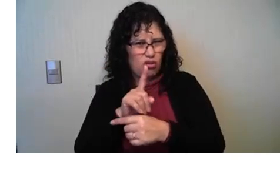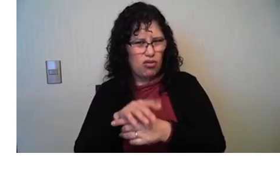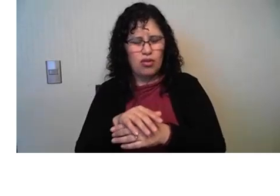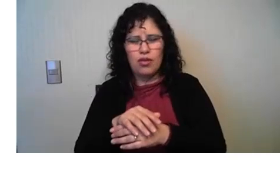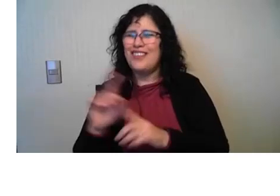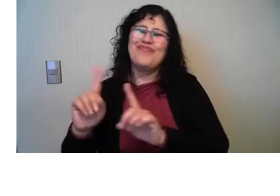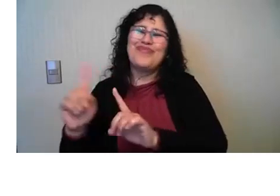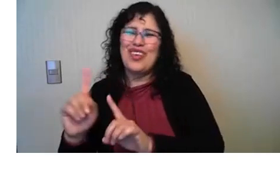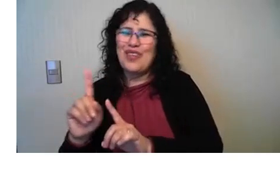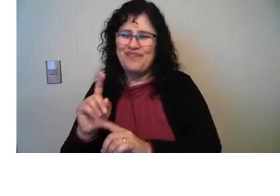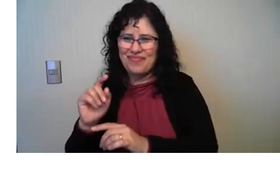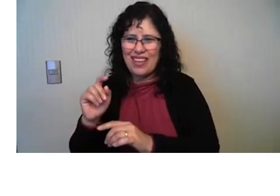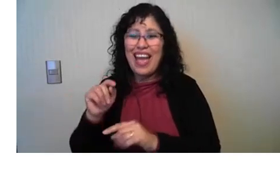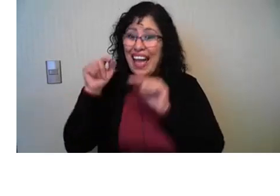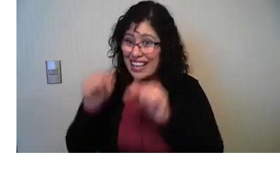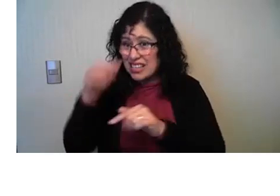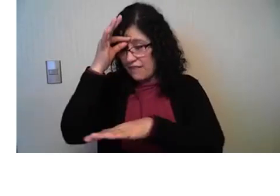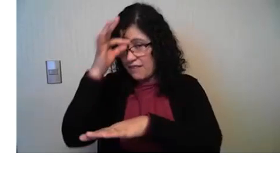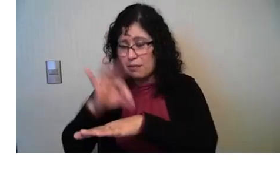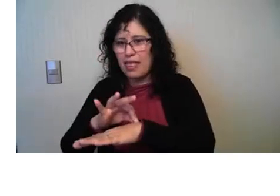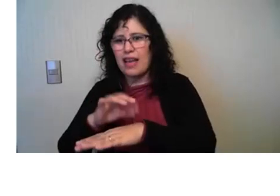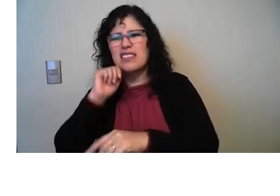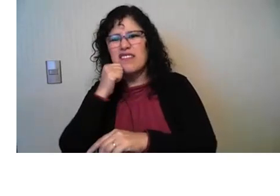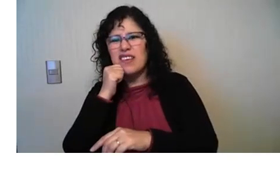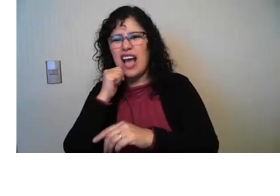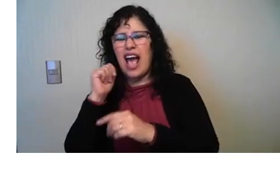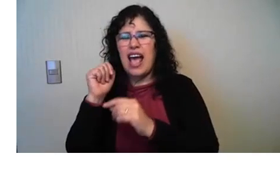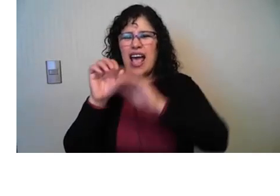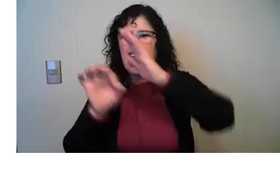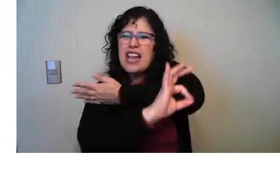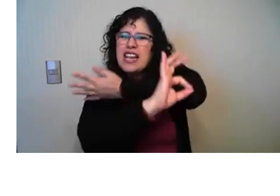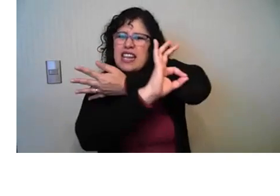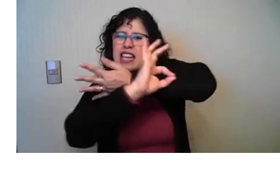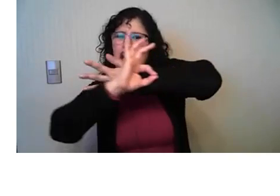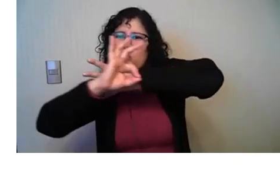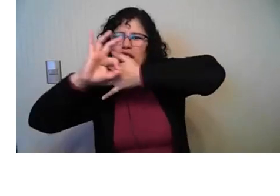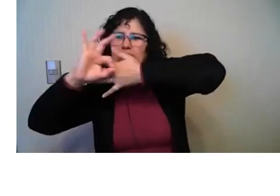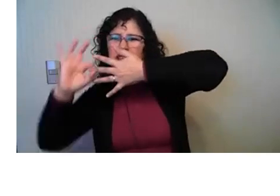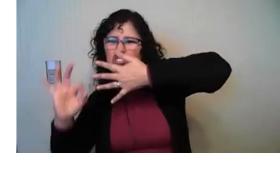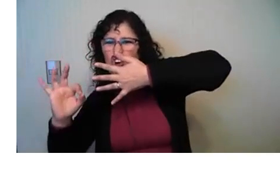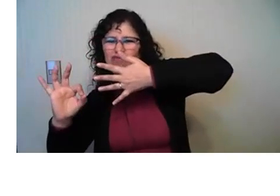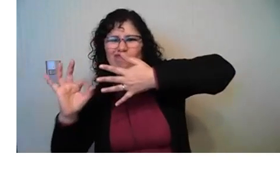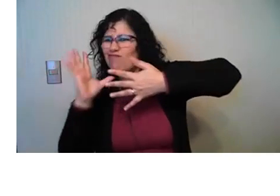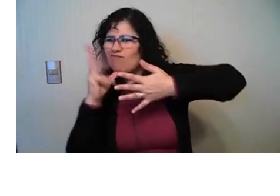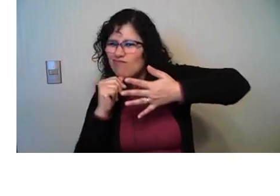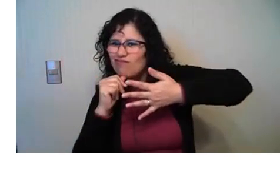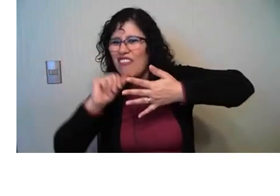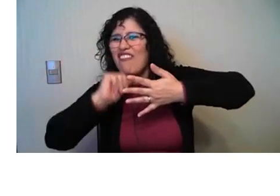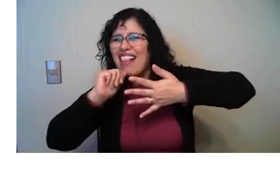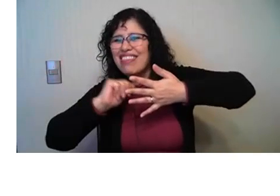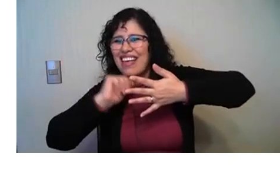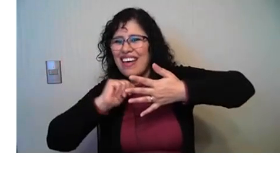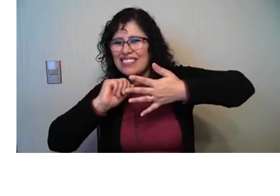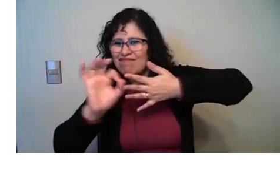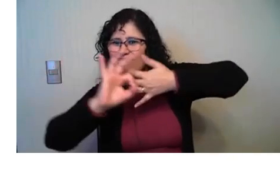de un neurotransmisor, Mm. ¿ya? Eso seguramente lo vamos a ver, lo